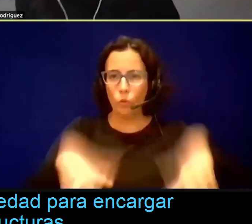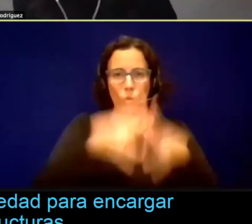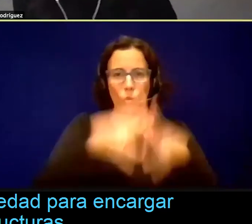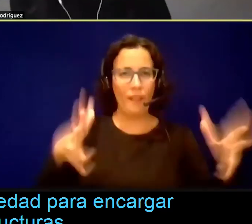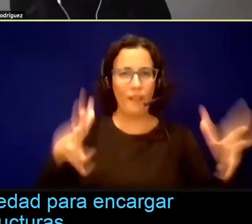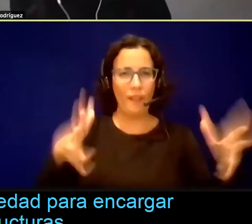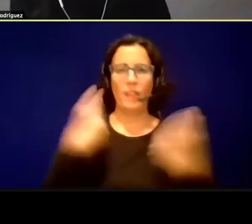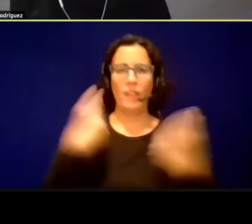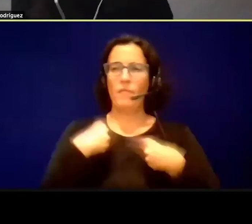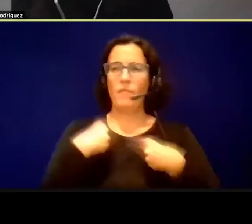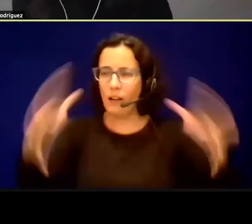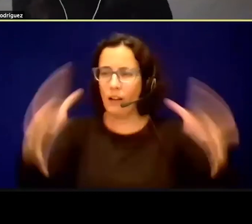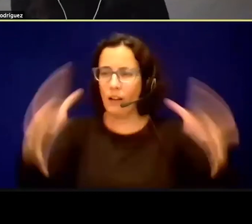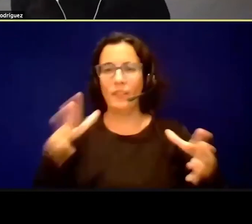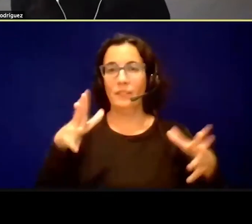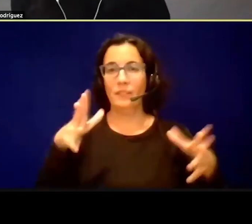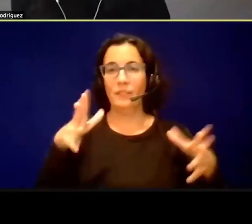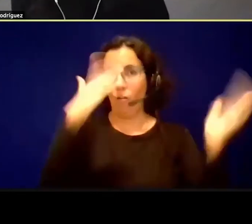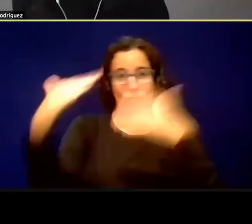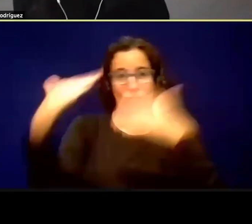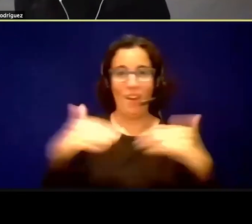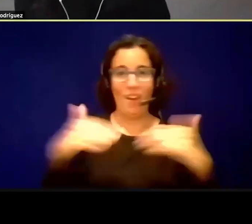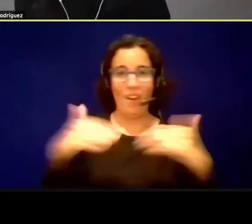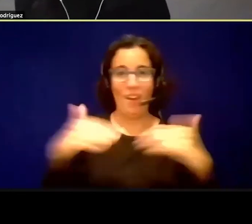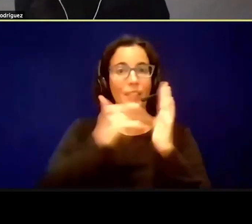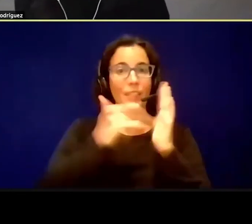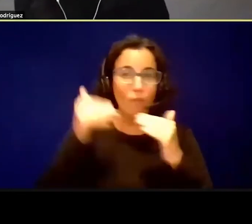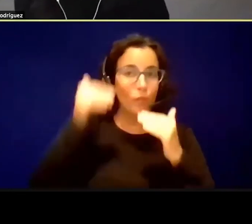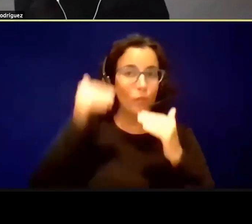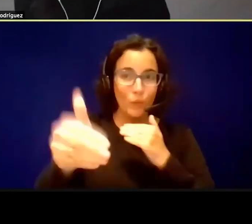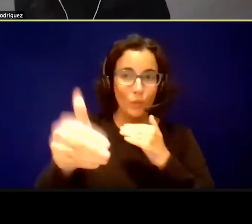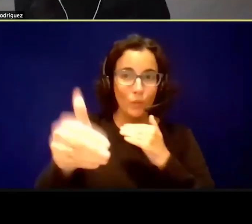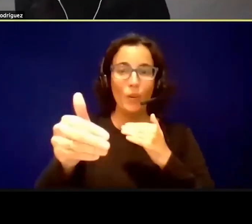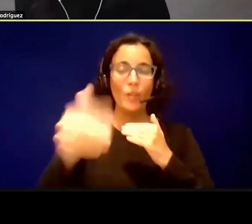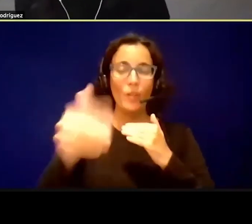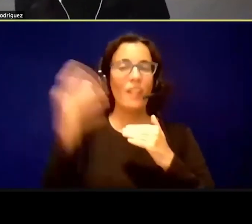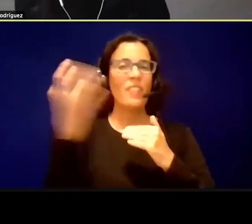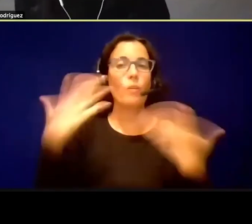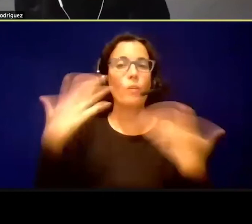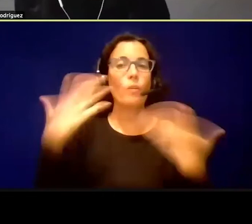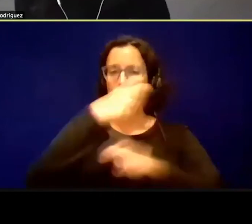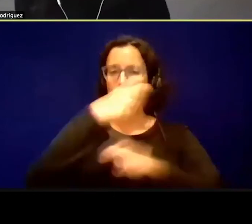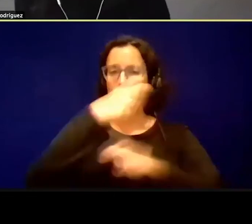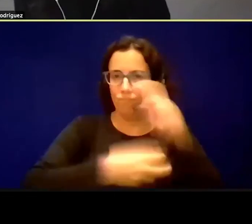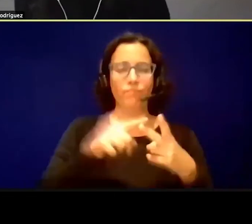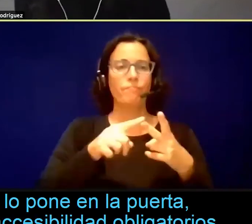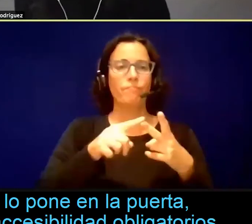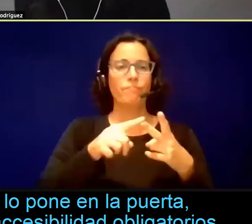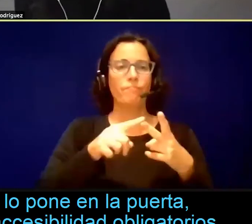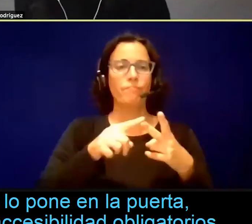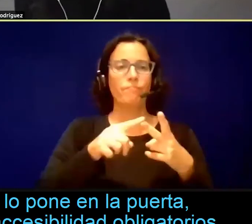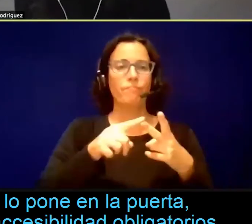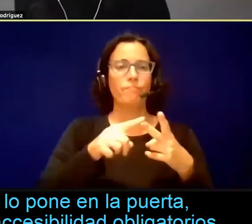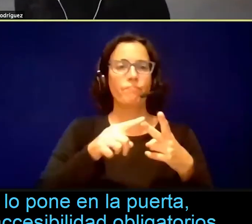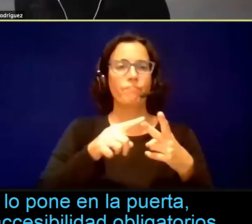promociones. El futuro de la arquitectura pasa por la rehabilitación, por la regeneración urbana, pasa por, el COVID